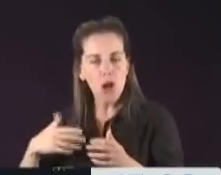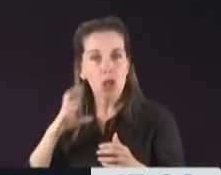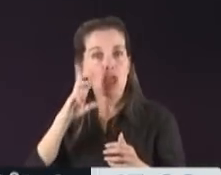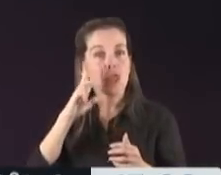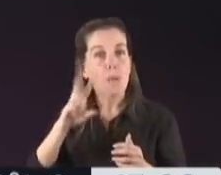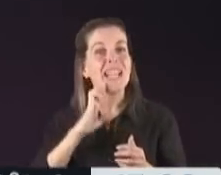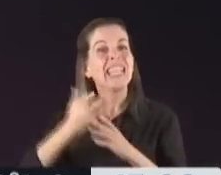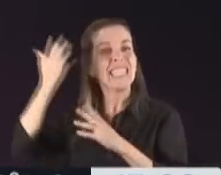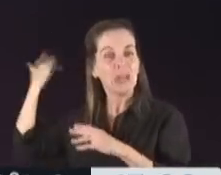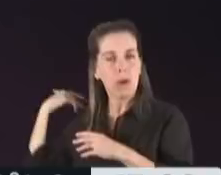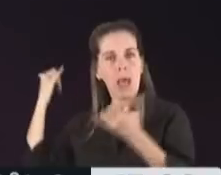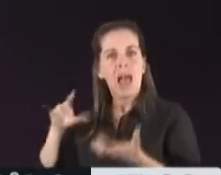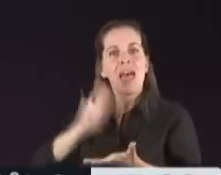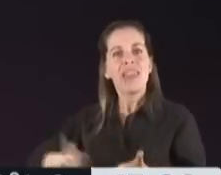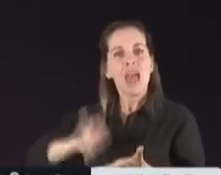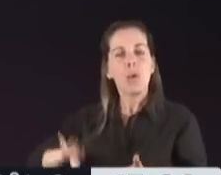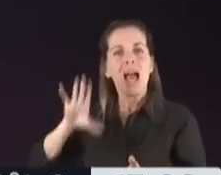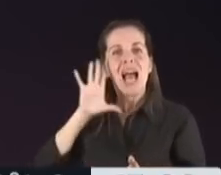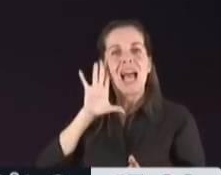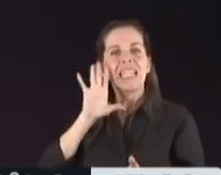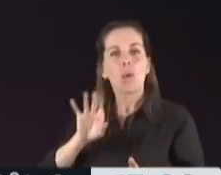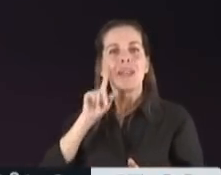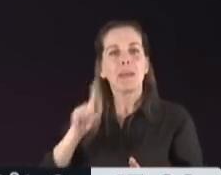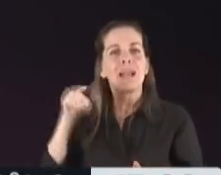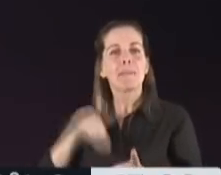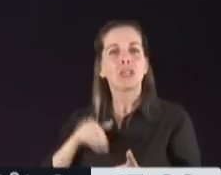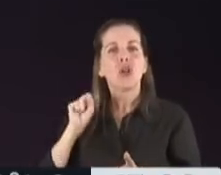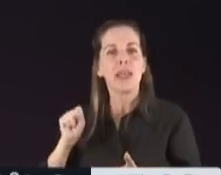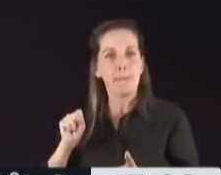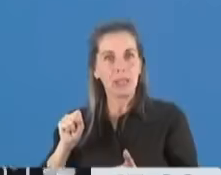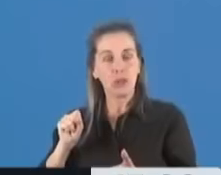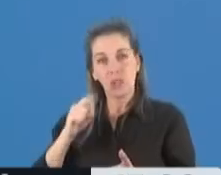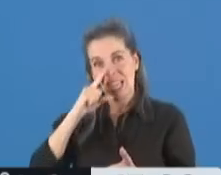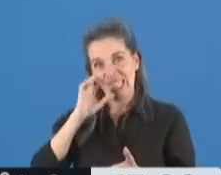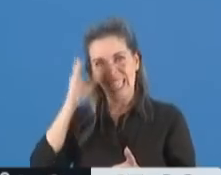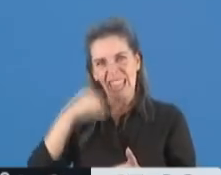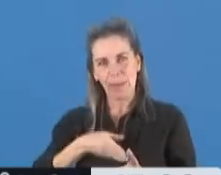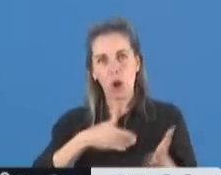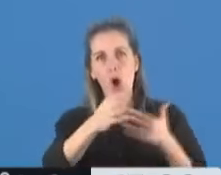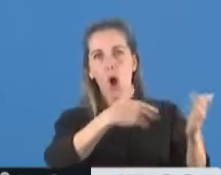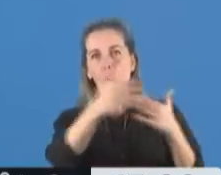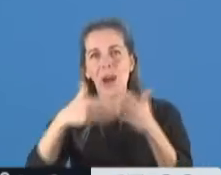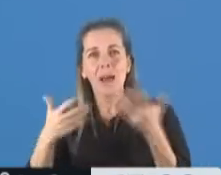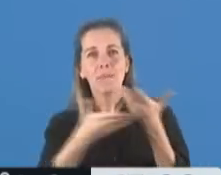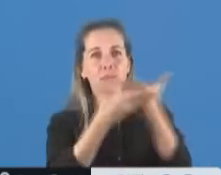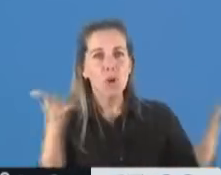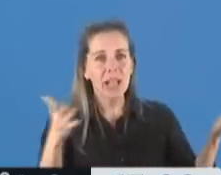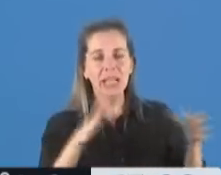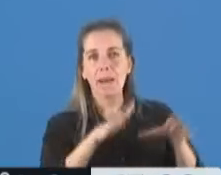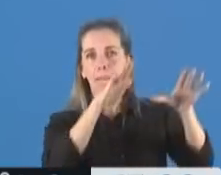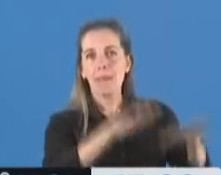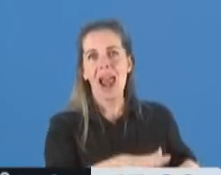había una deuda de 50.000 millones de pesos y el 70% de la obra pública estaba paralizada.